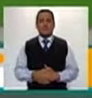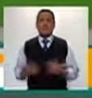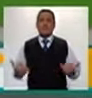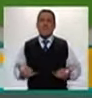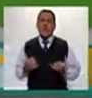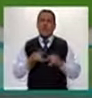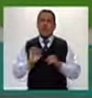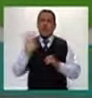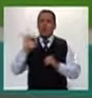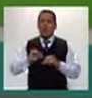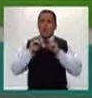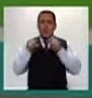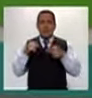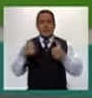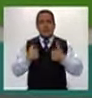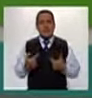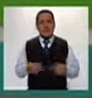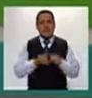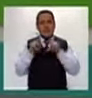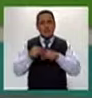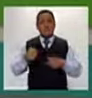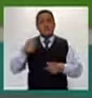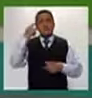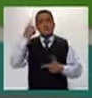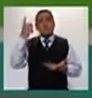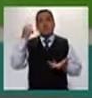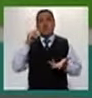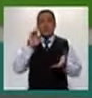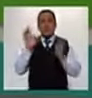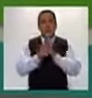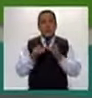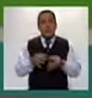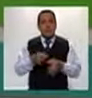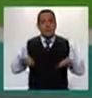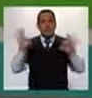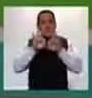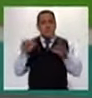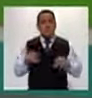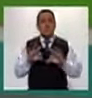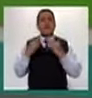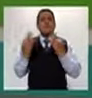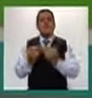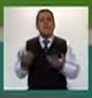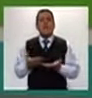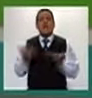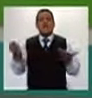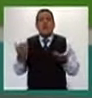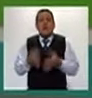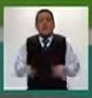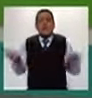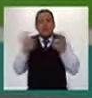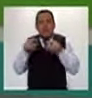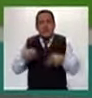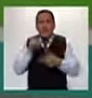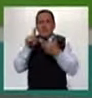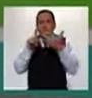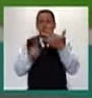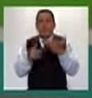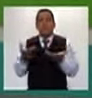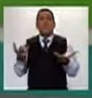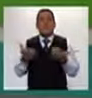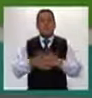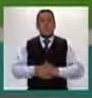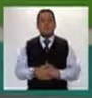en otra otra pregunta que también se me ocurre por ahí y me parece importantísima es la familia qué papel va a jugar en el censo como